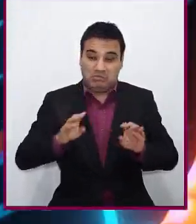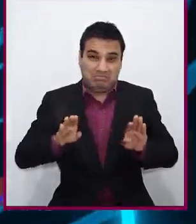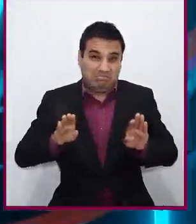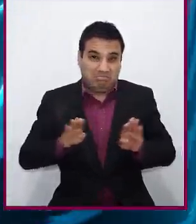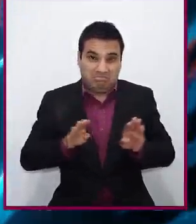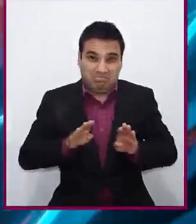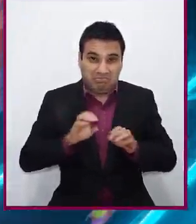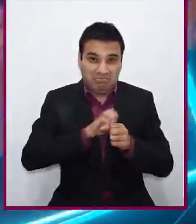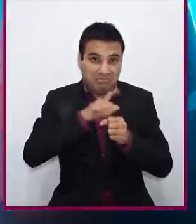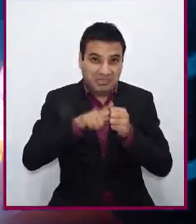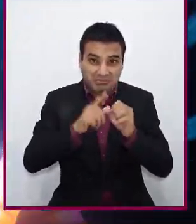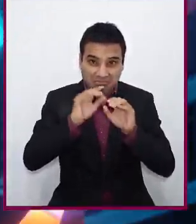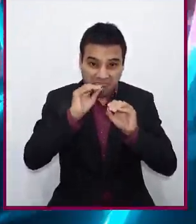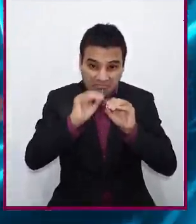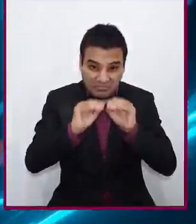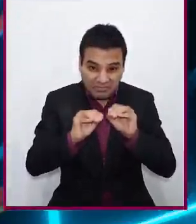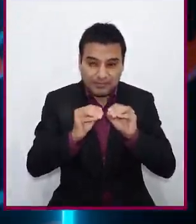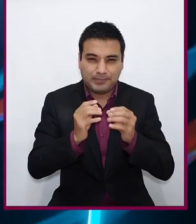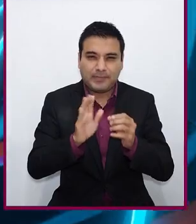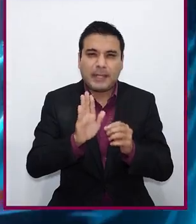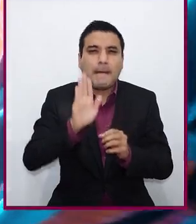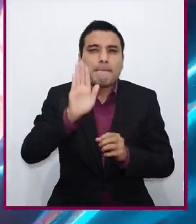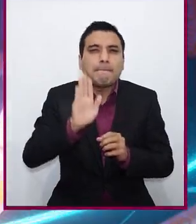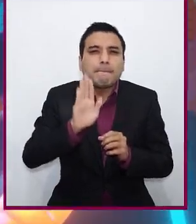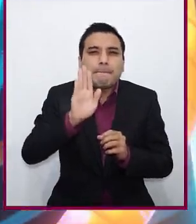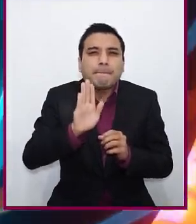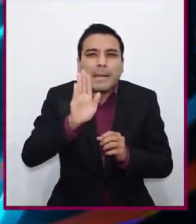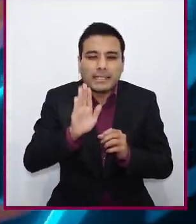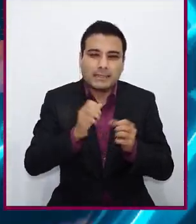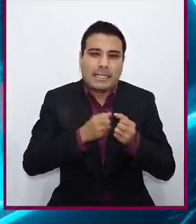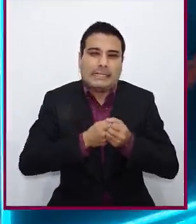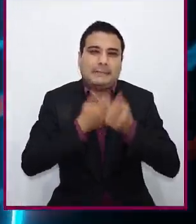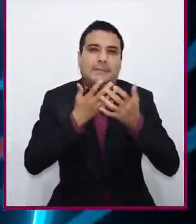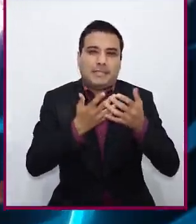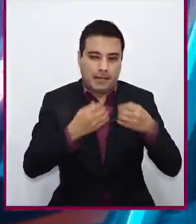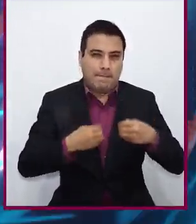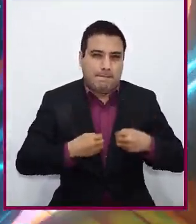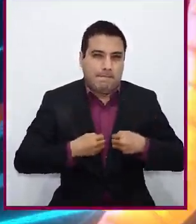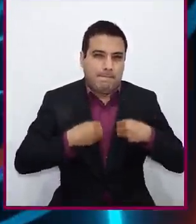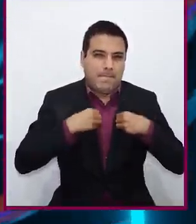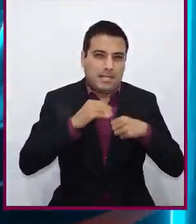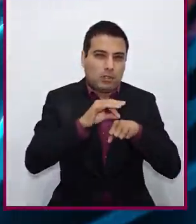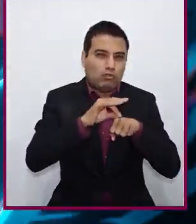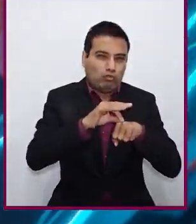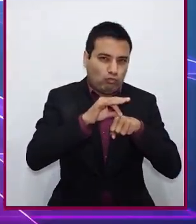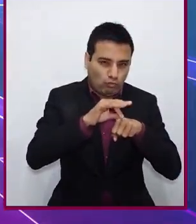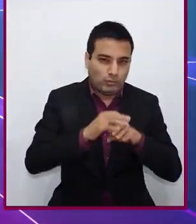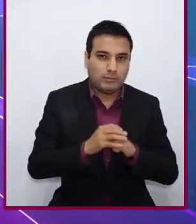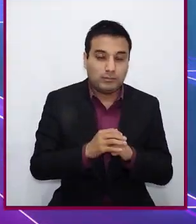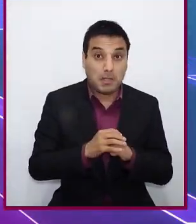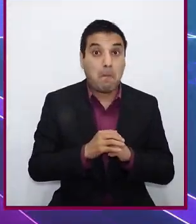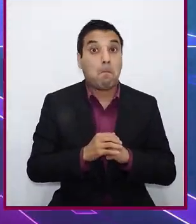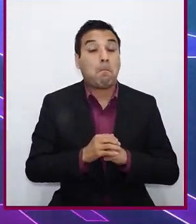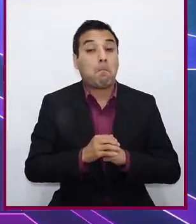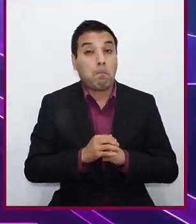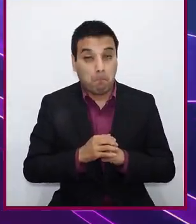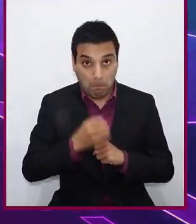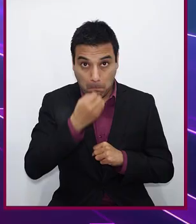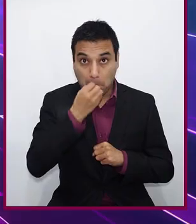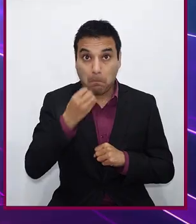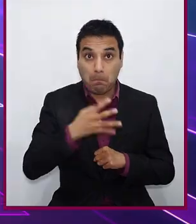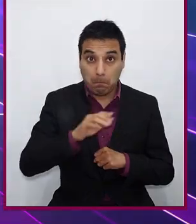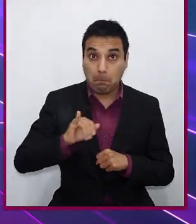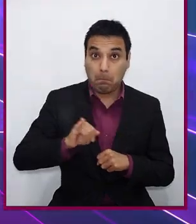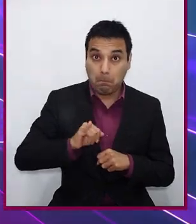especial de programar que se parece más a cómo expresaríamos las cosas en la vida real que con otros tipos de programación a red eso suena